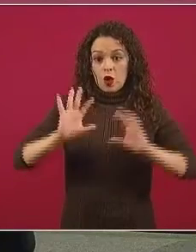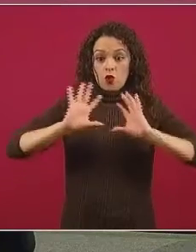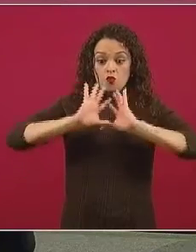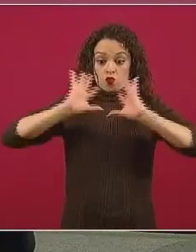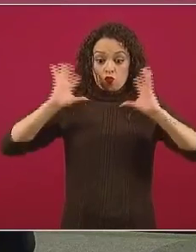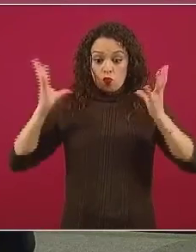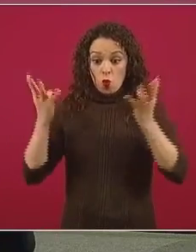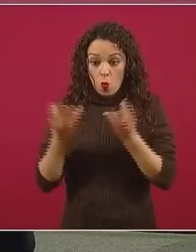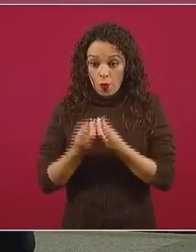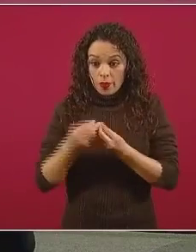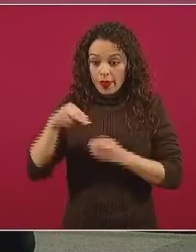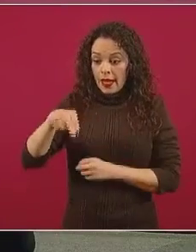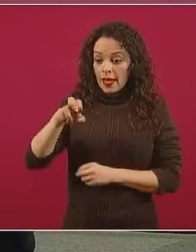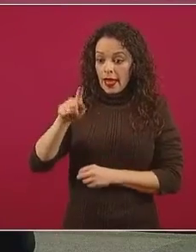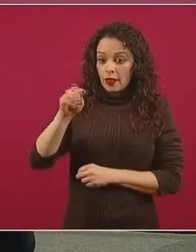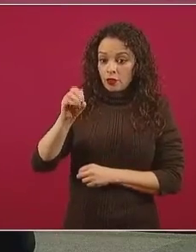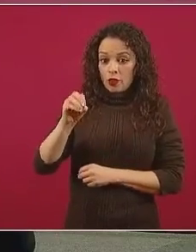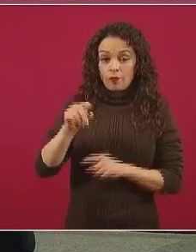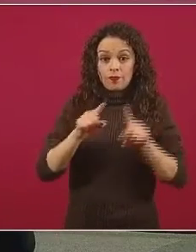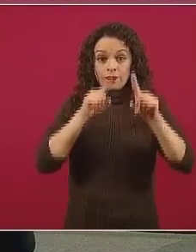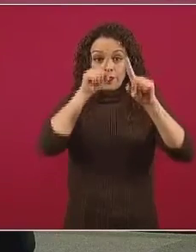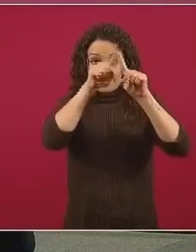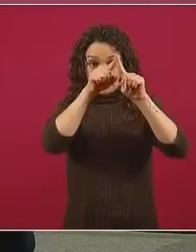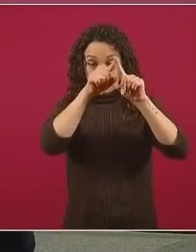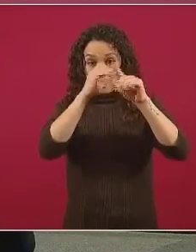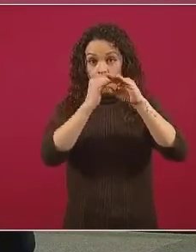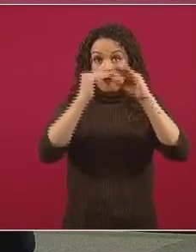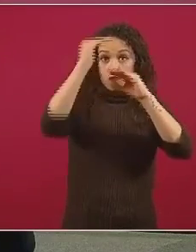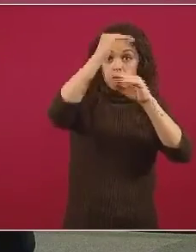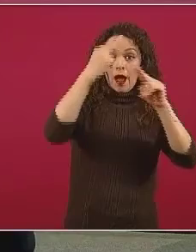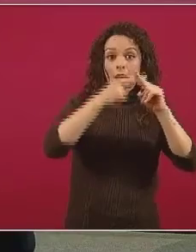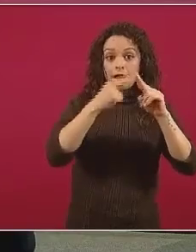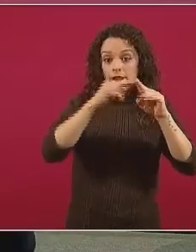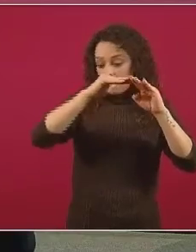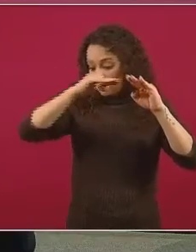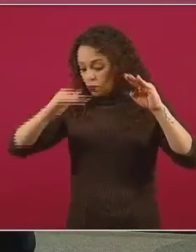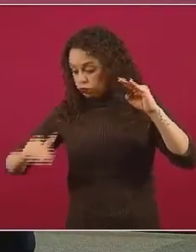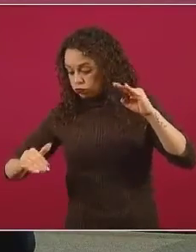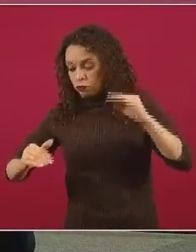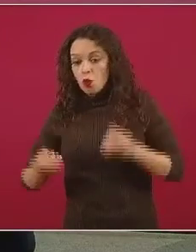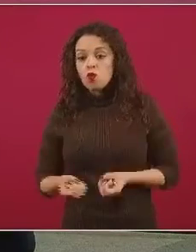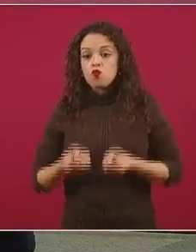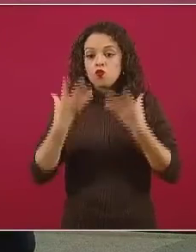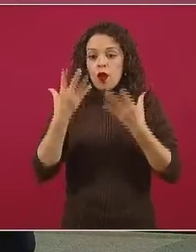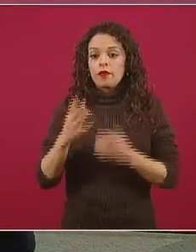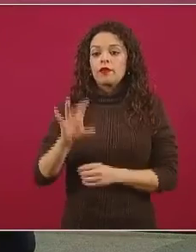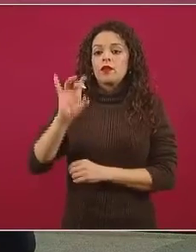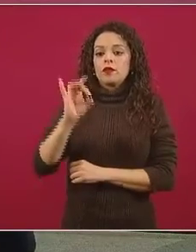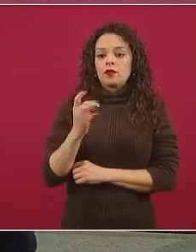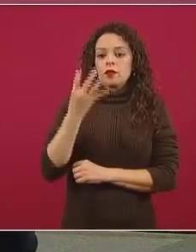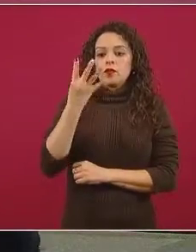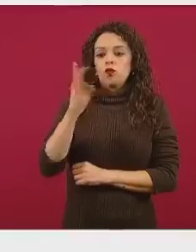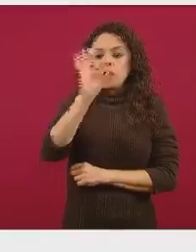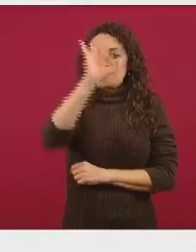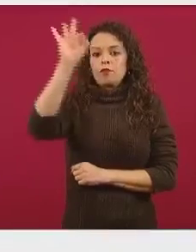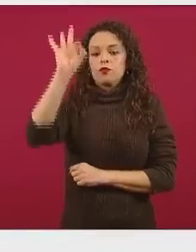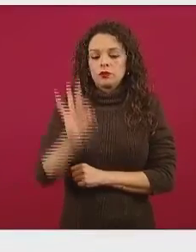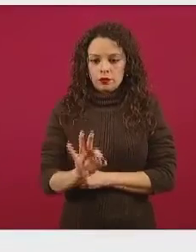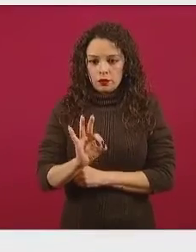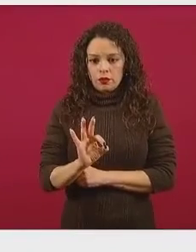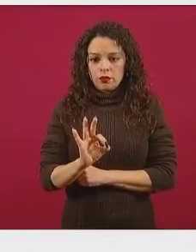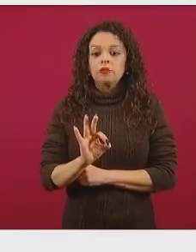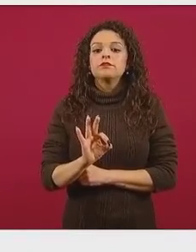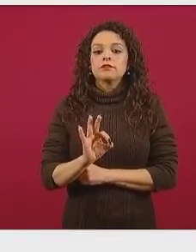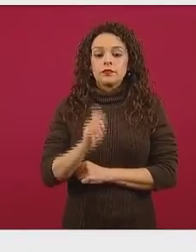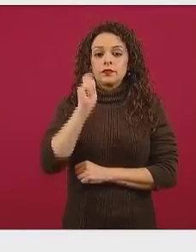este punto hasta este punto, es 34% en la cuenta de